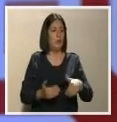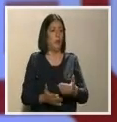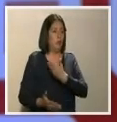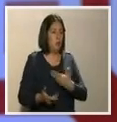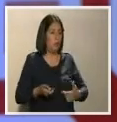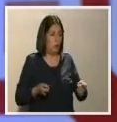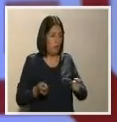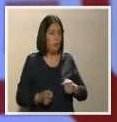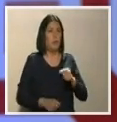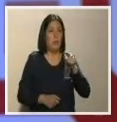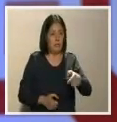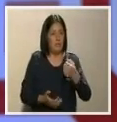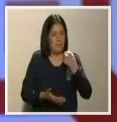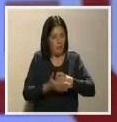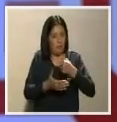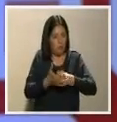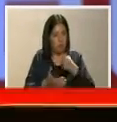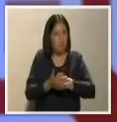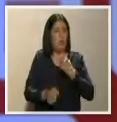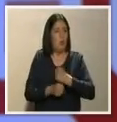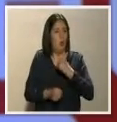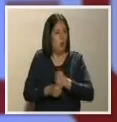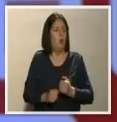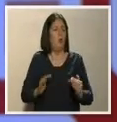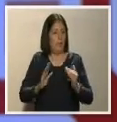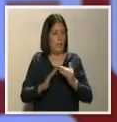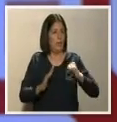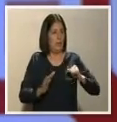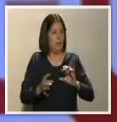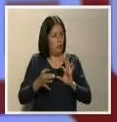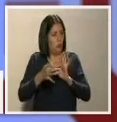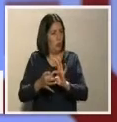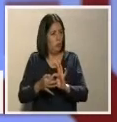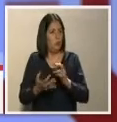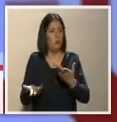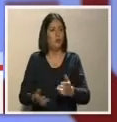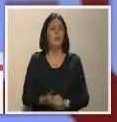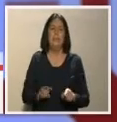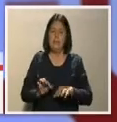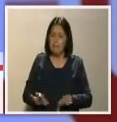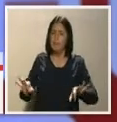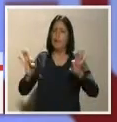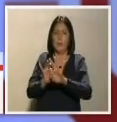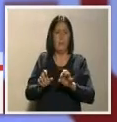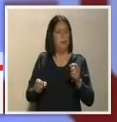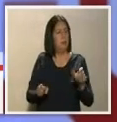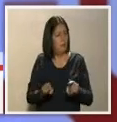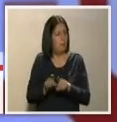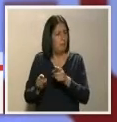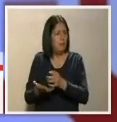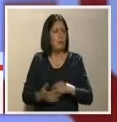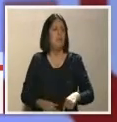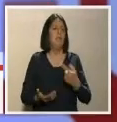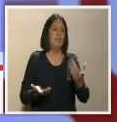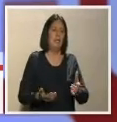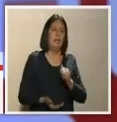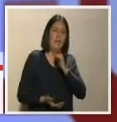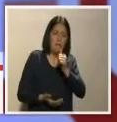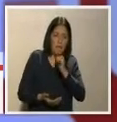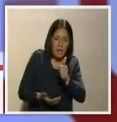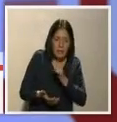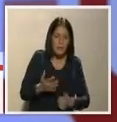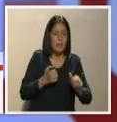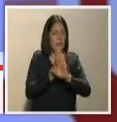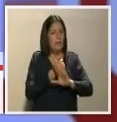este esfuerzo trabajaremos junto con los alcaldes. Es importante también precisar que la deficiente seguridad